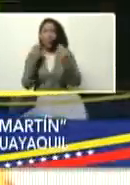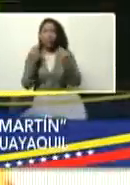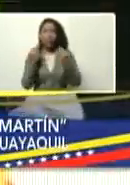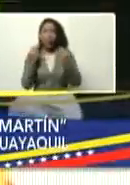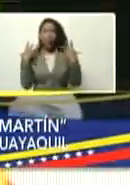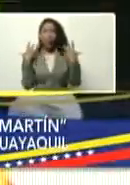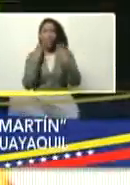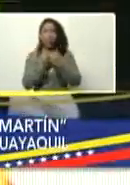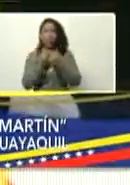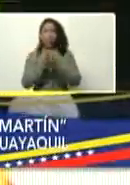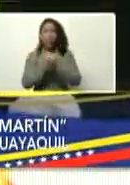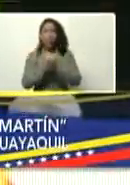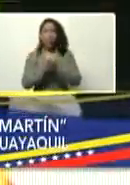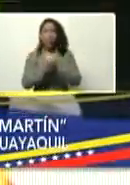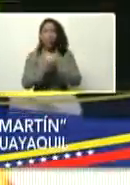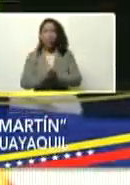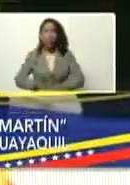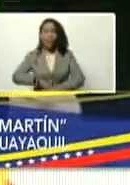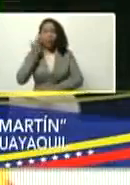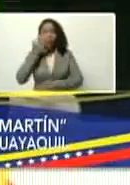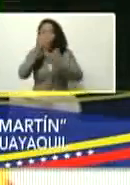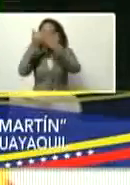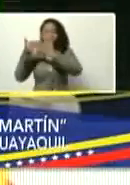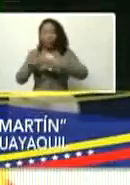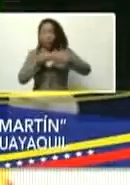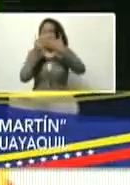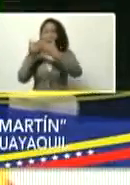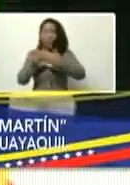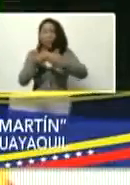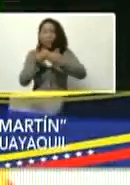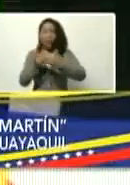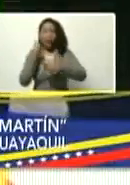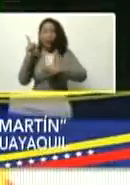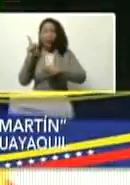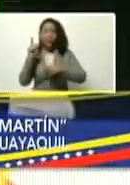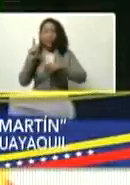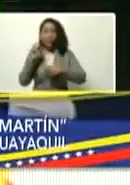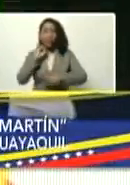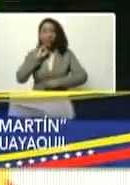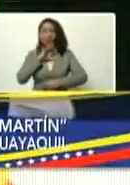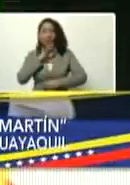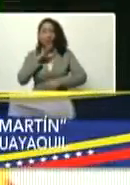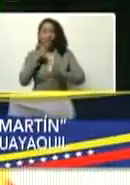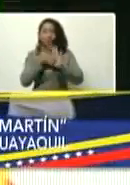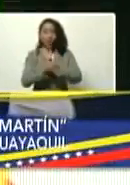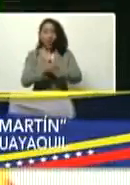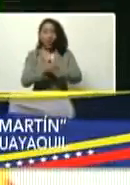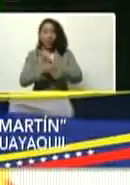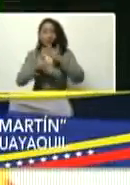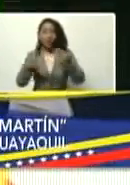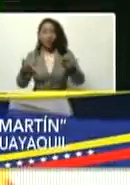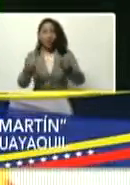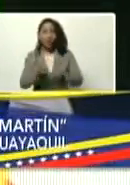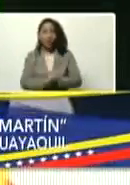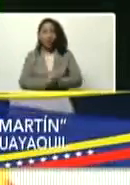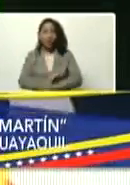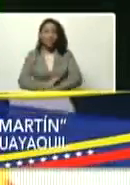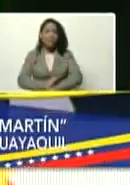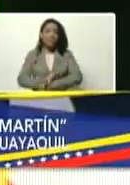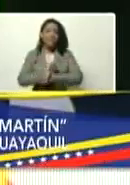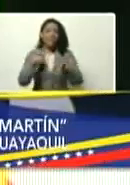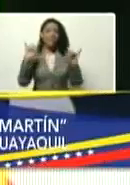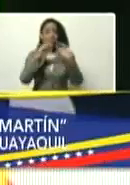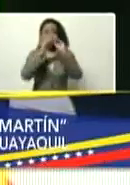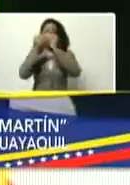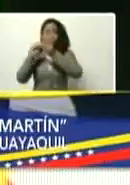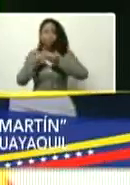compañeros valiosos estudiando estos avatares de la historia que finalmente configuran